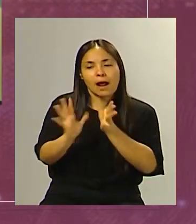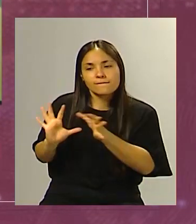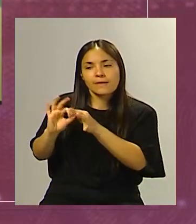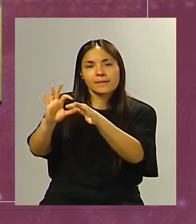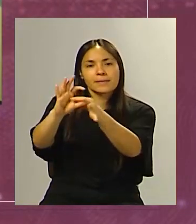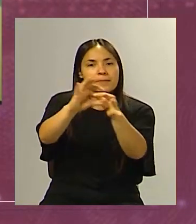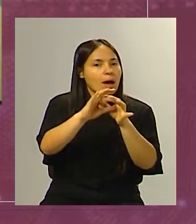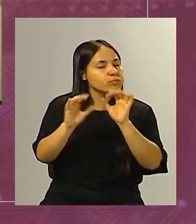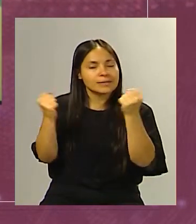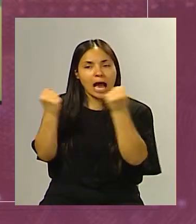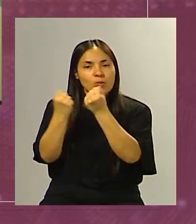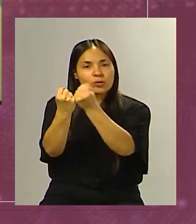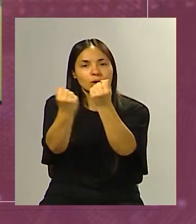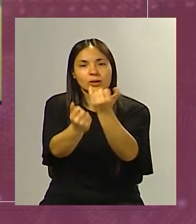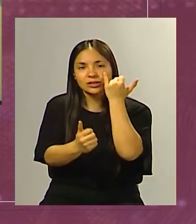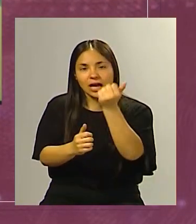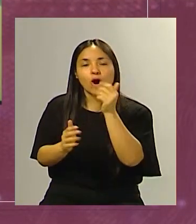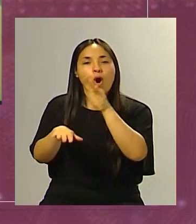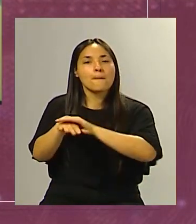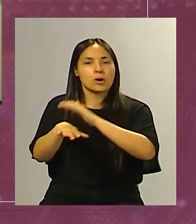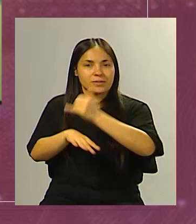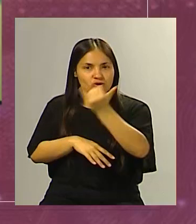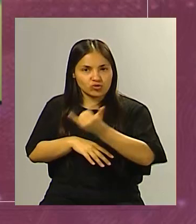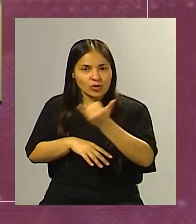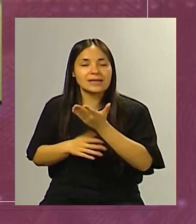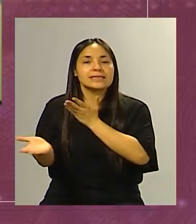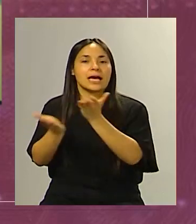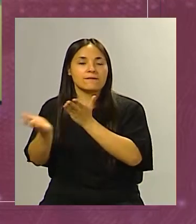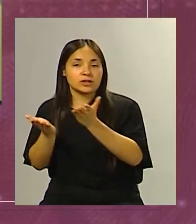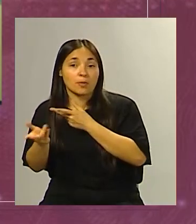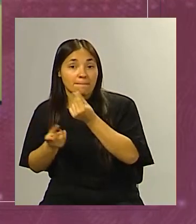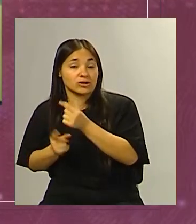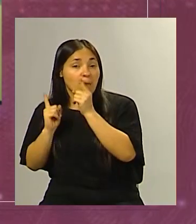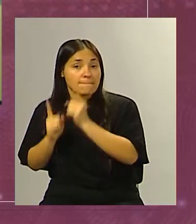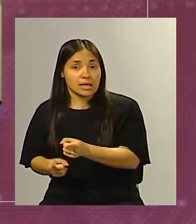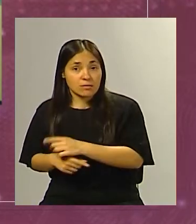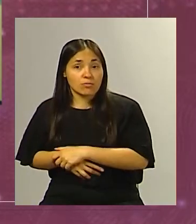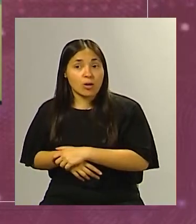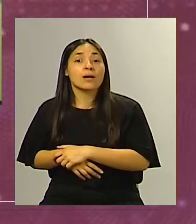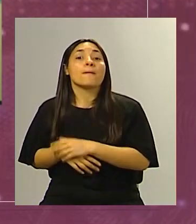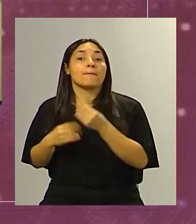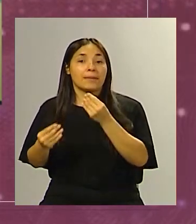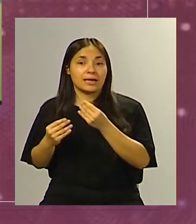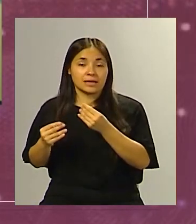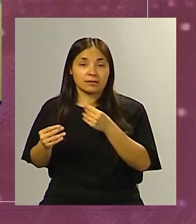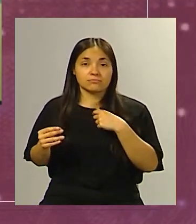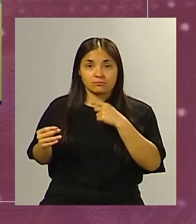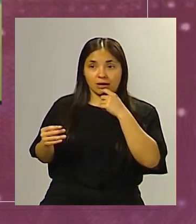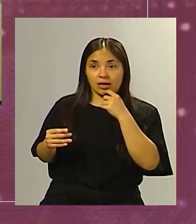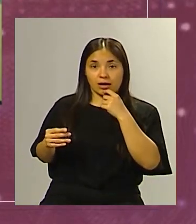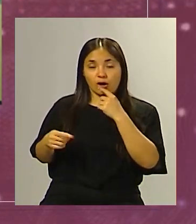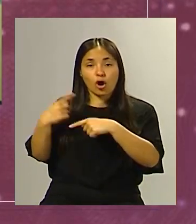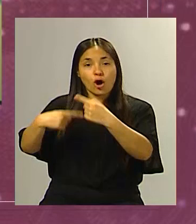acuerdos comerciales, donde hay un compromiso por parte del prestador de servicio a mantener el precio para quien mantiene esa continuidad de